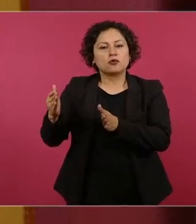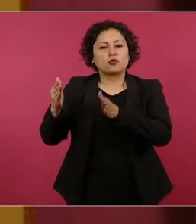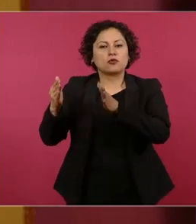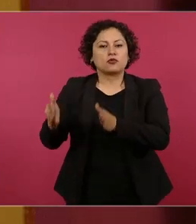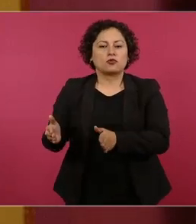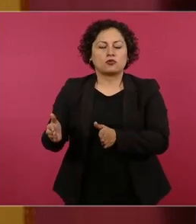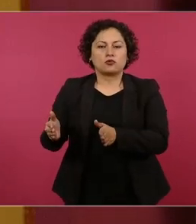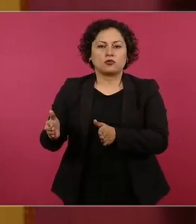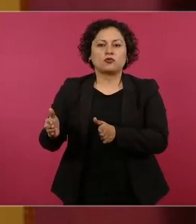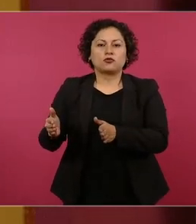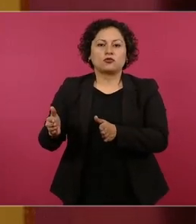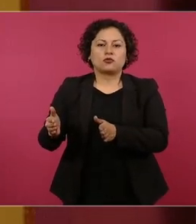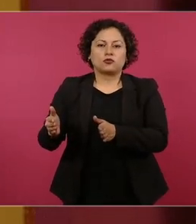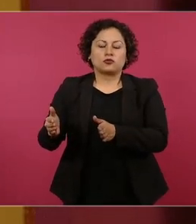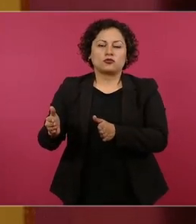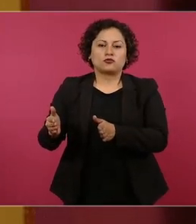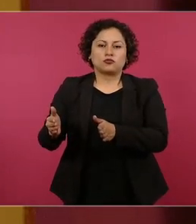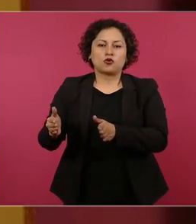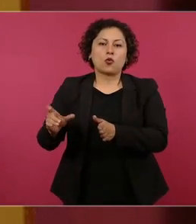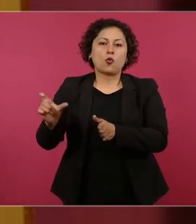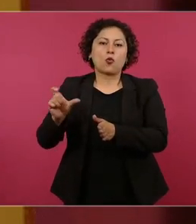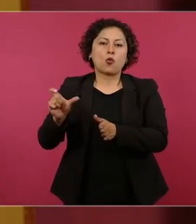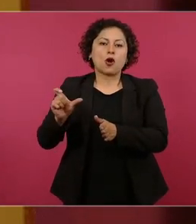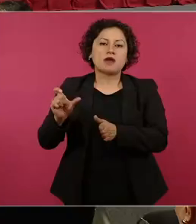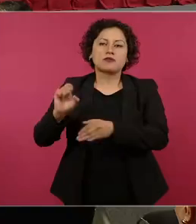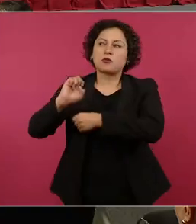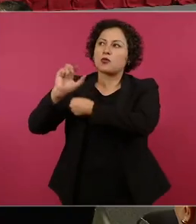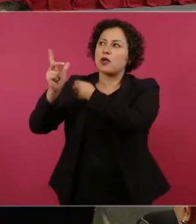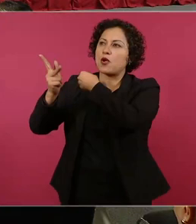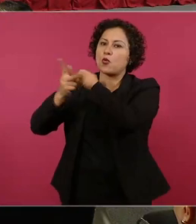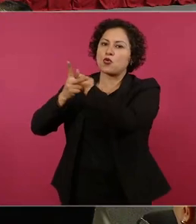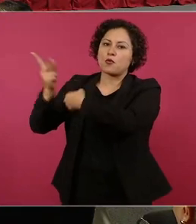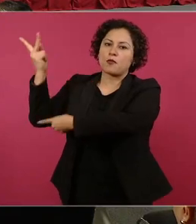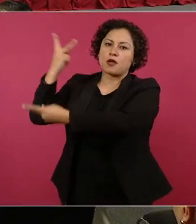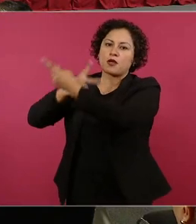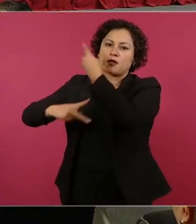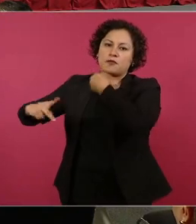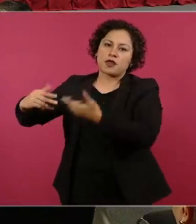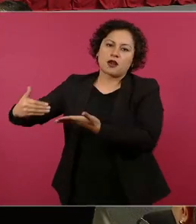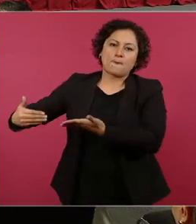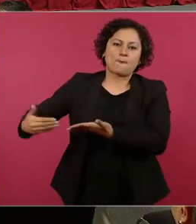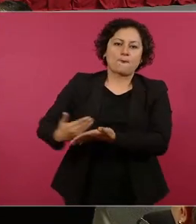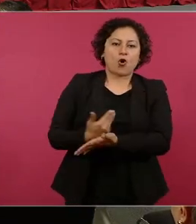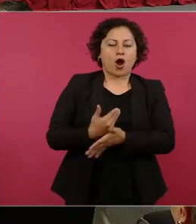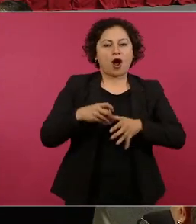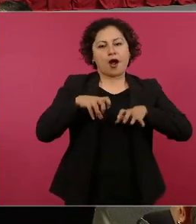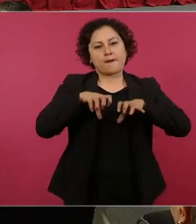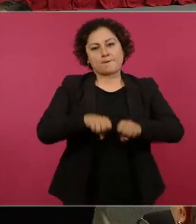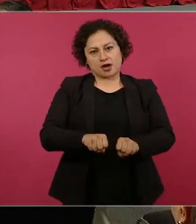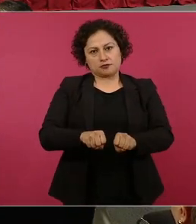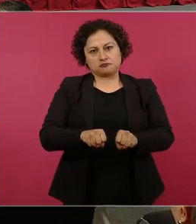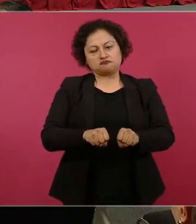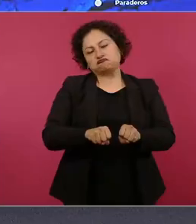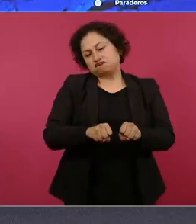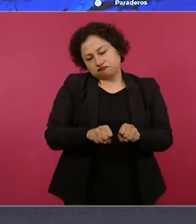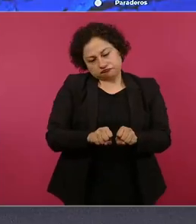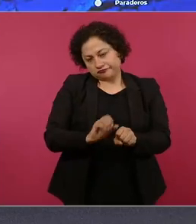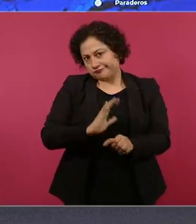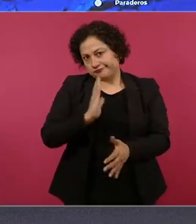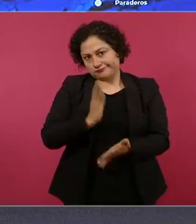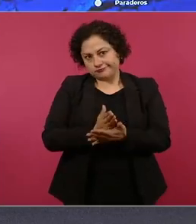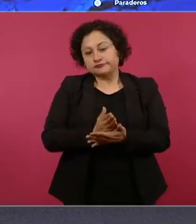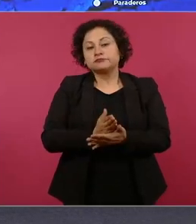Cuando invaden los europeos pero e el hacer el